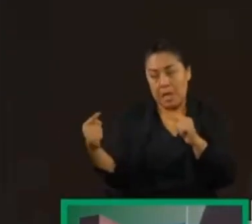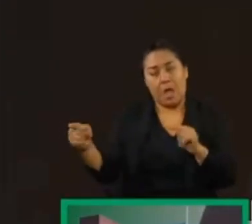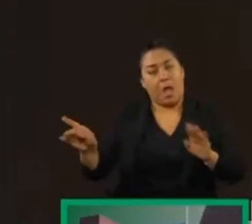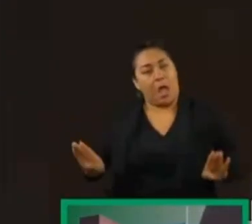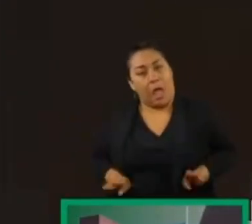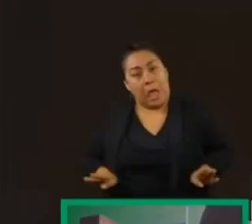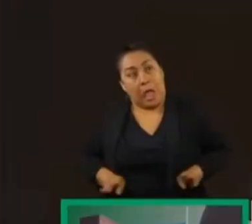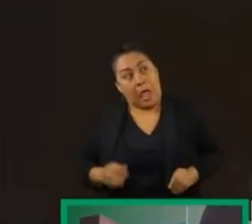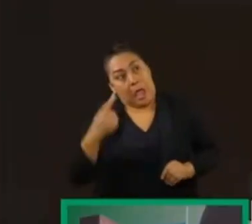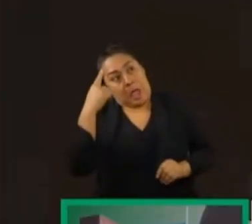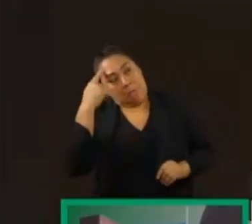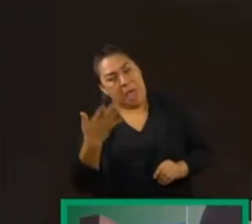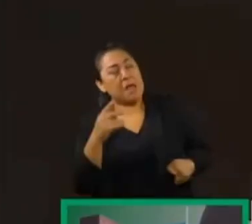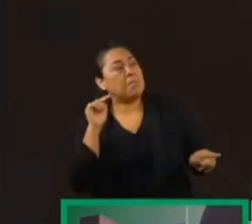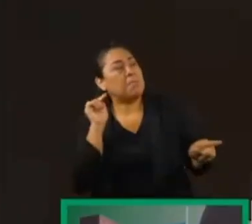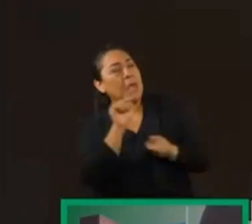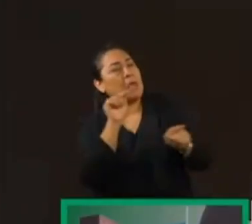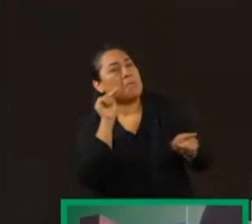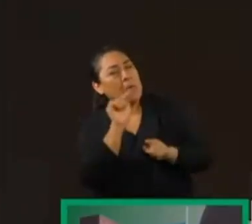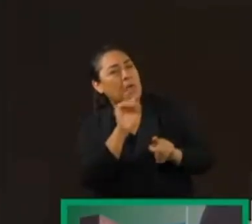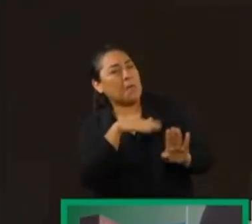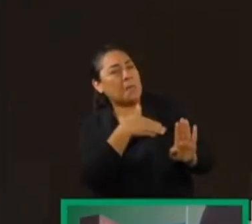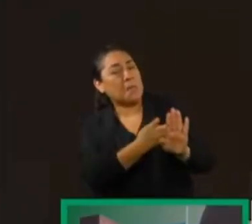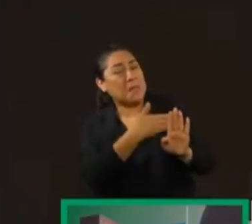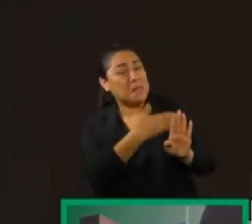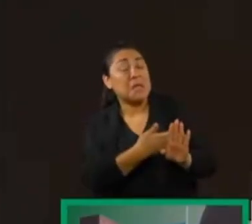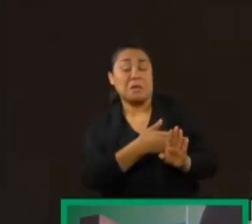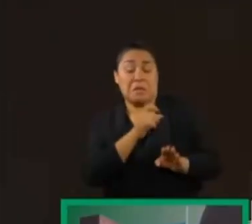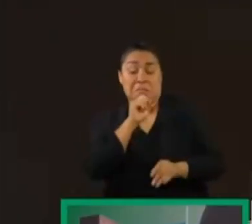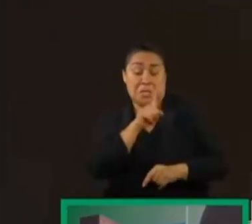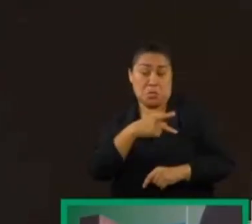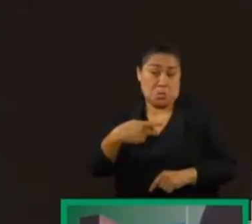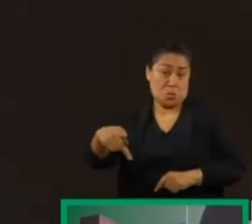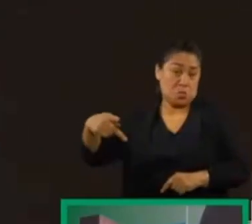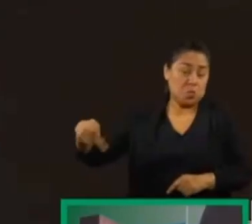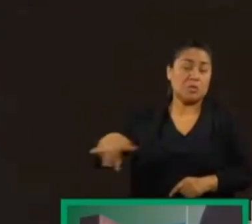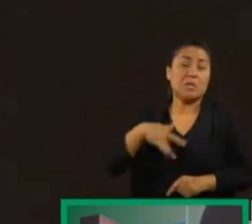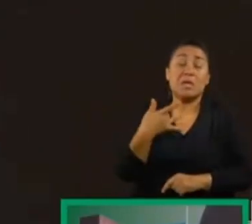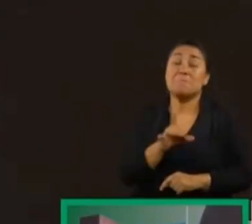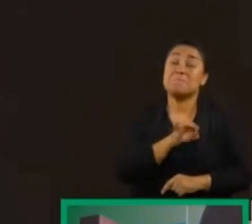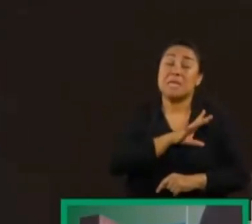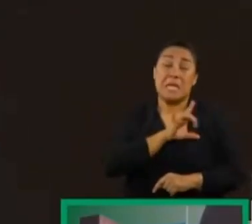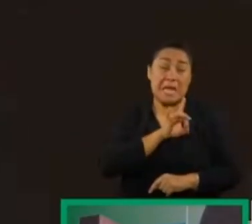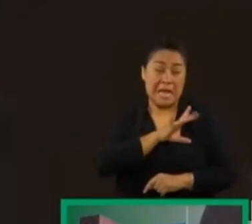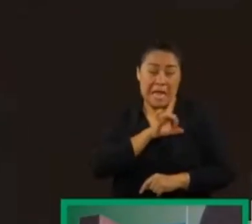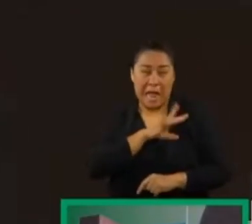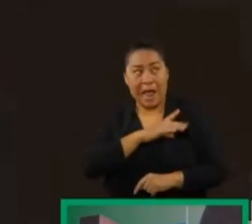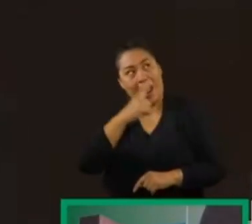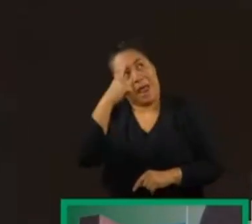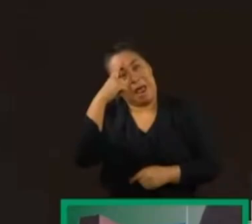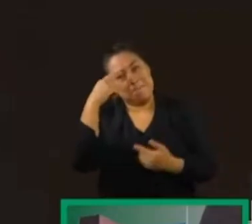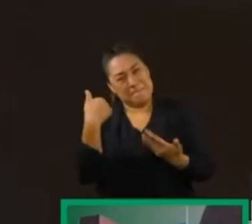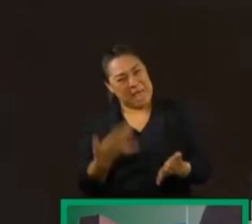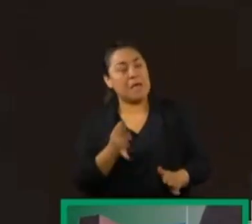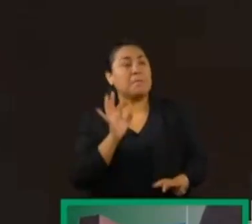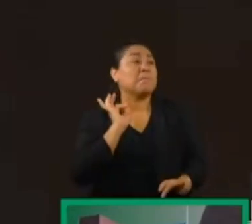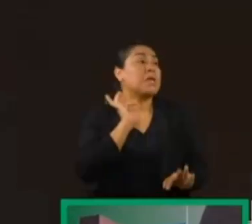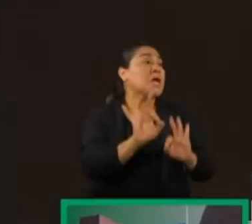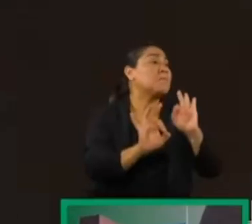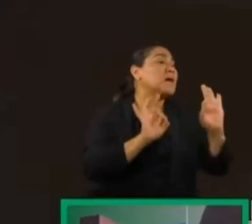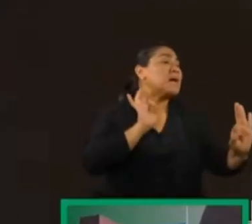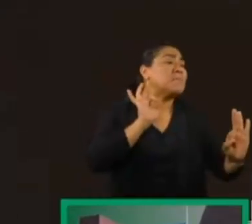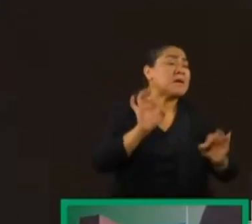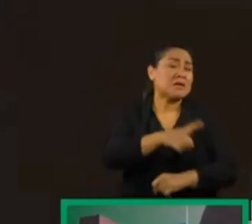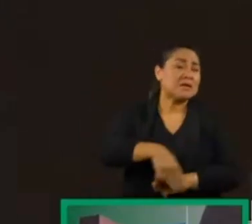la difamación y sobre todo el miedo que le quieren sembrar a las y